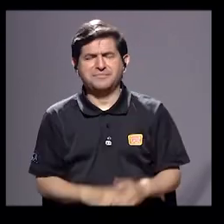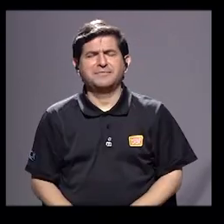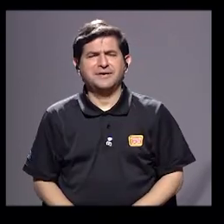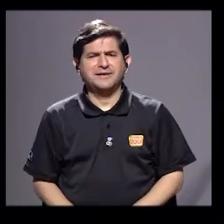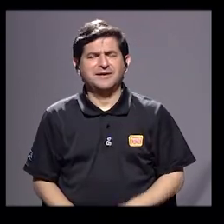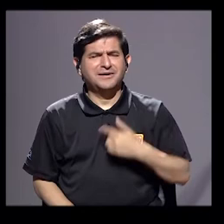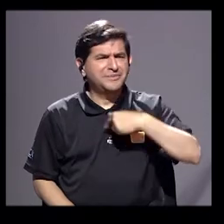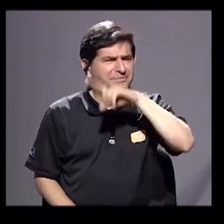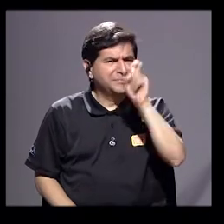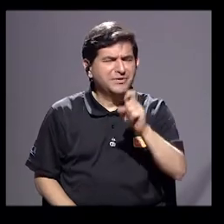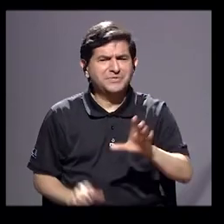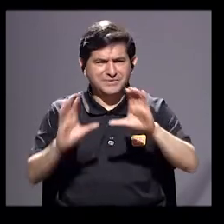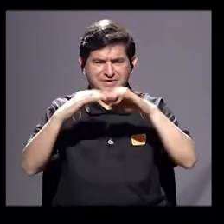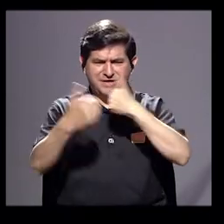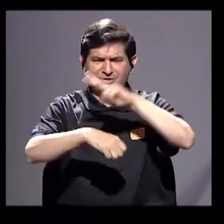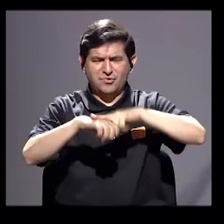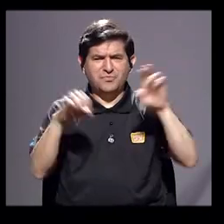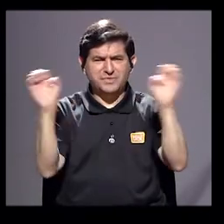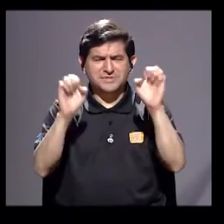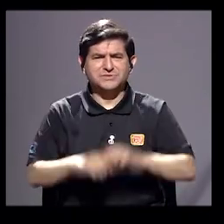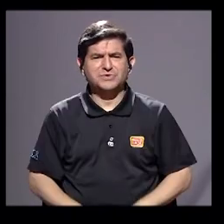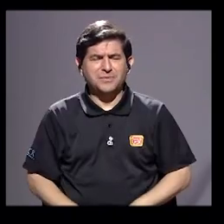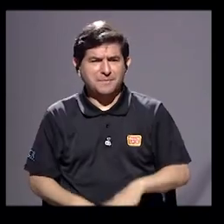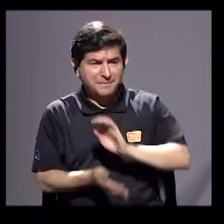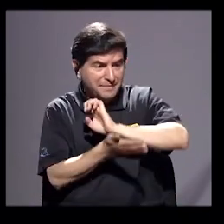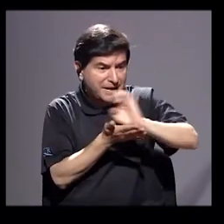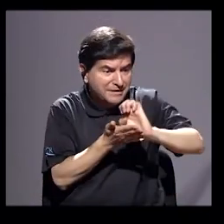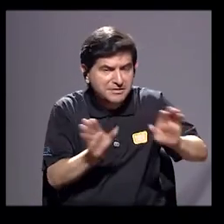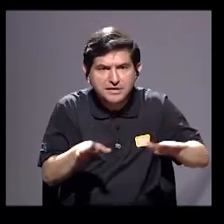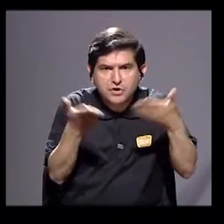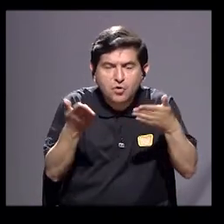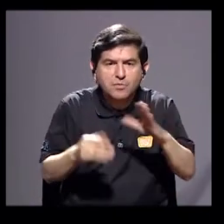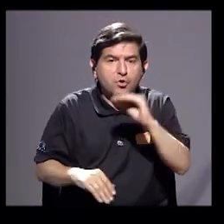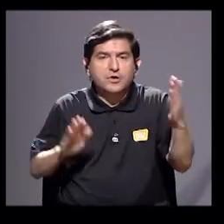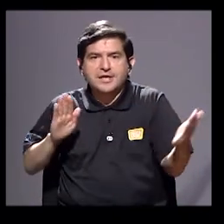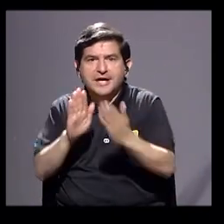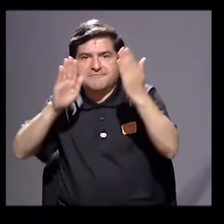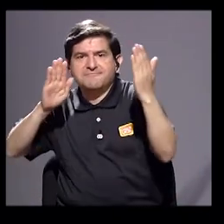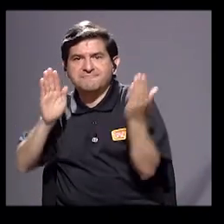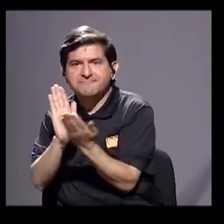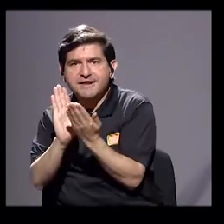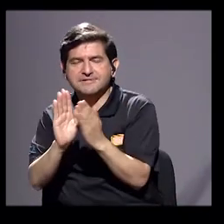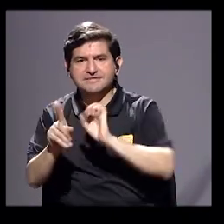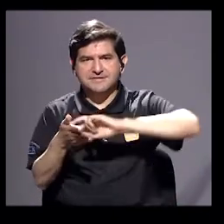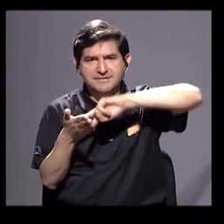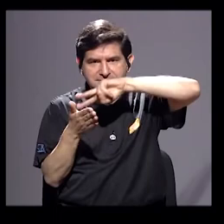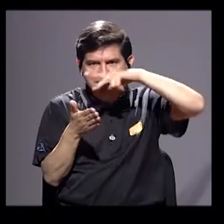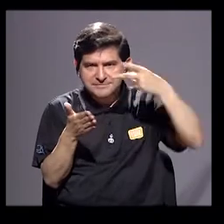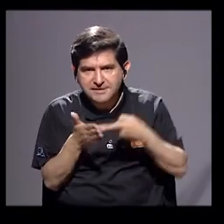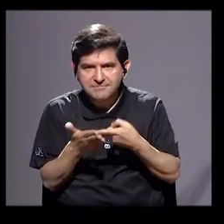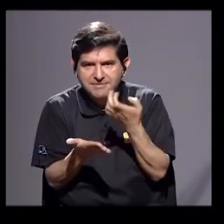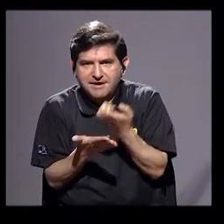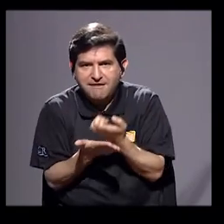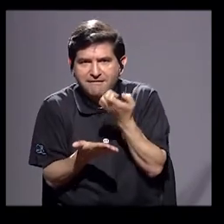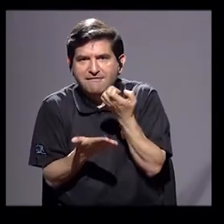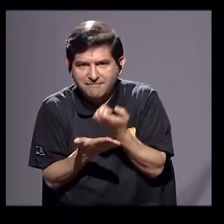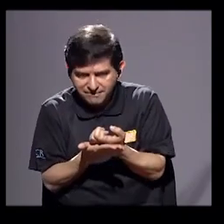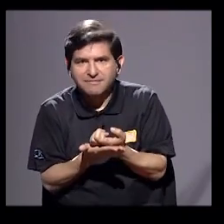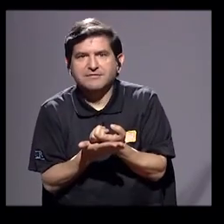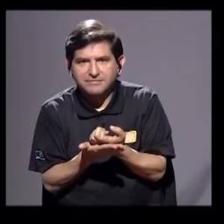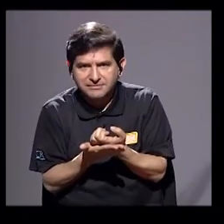comisión nacional de emergencia en materia de prevención pero sobre todo para afrontar lo que significa económicamente